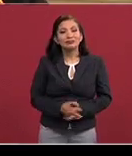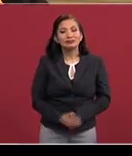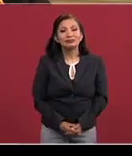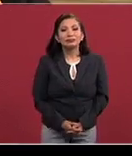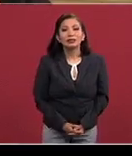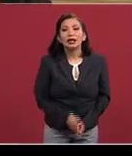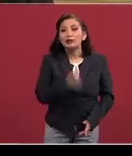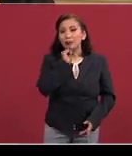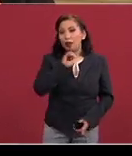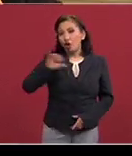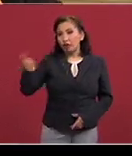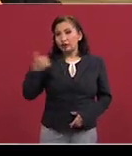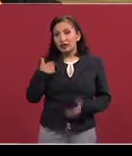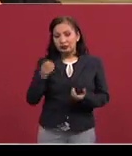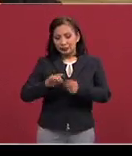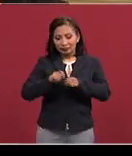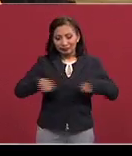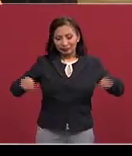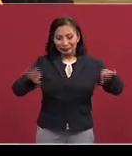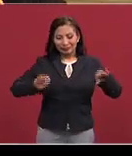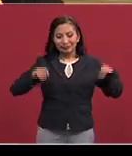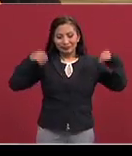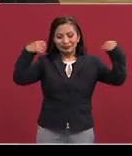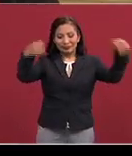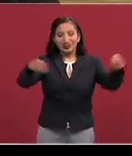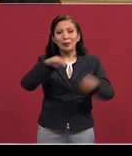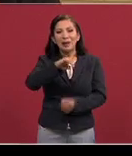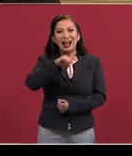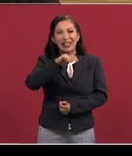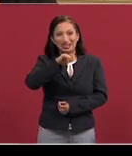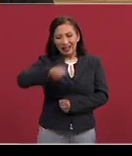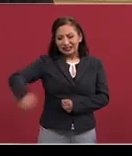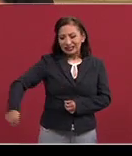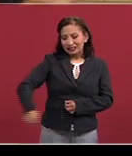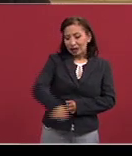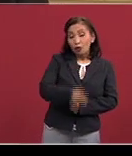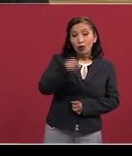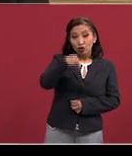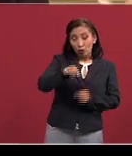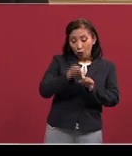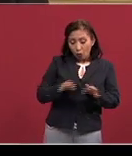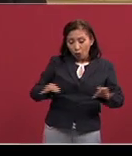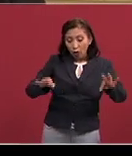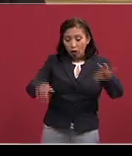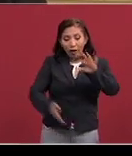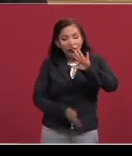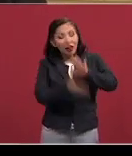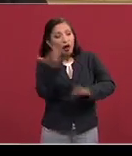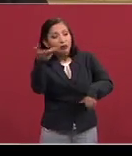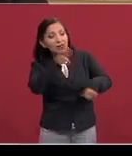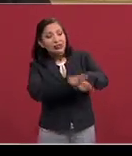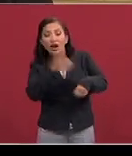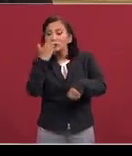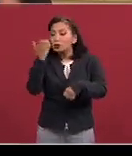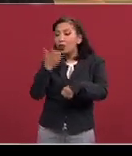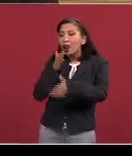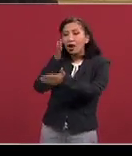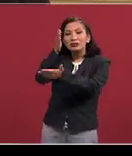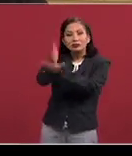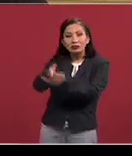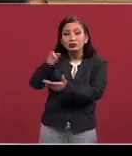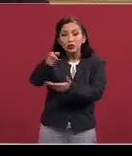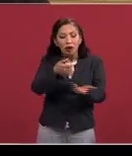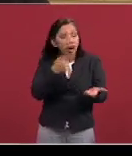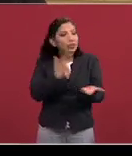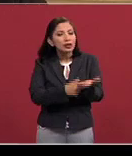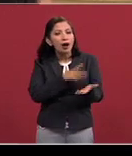Y tendremos también unas maletas como las Samsonite, pero que cuando tú la abras y la lleves a hospitales y a escuelas,